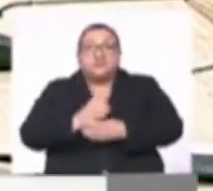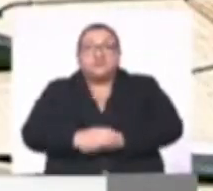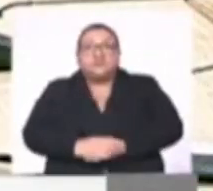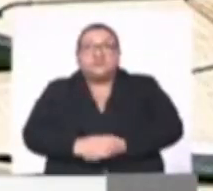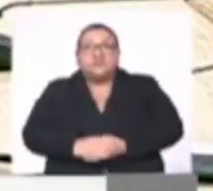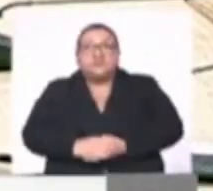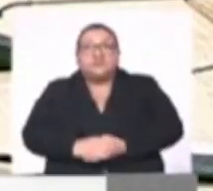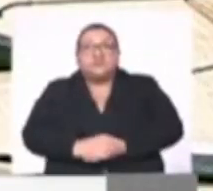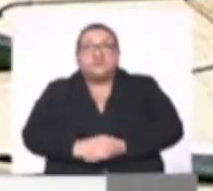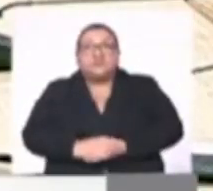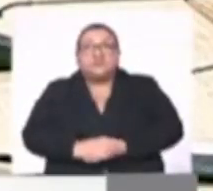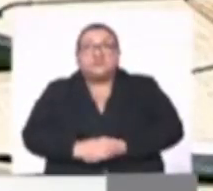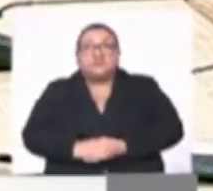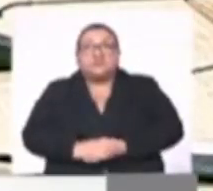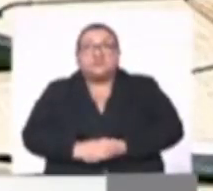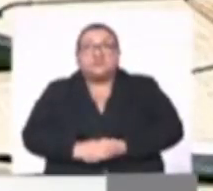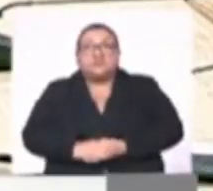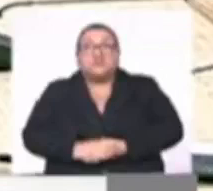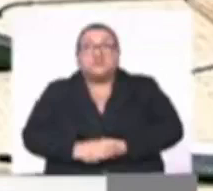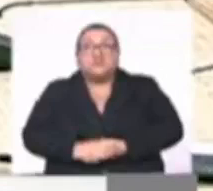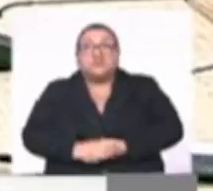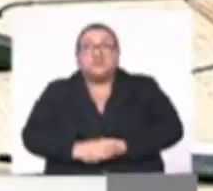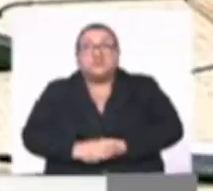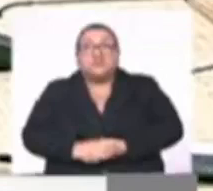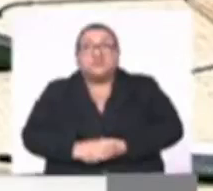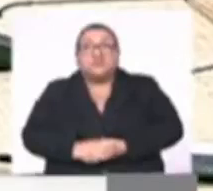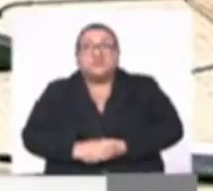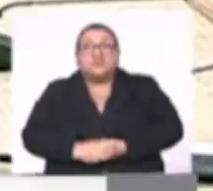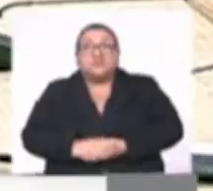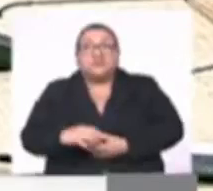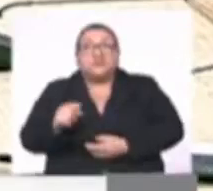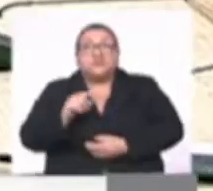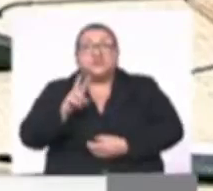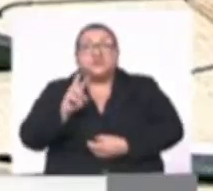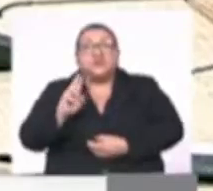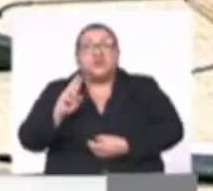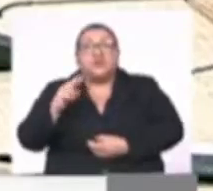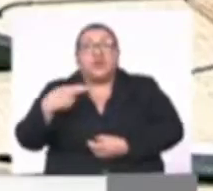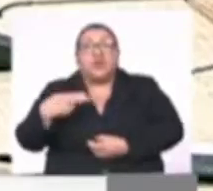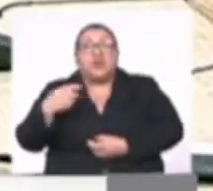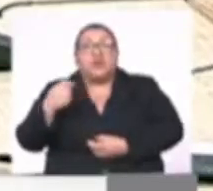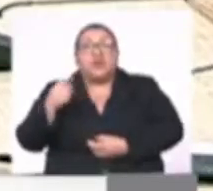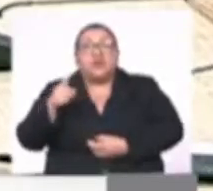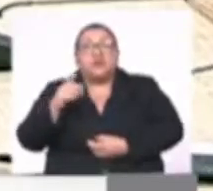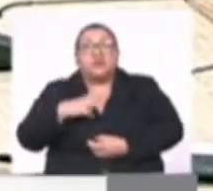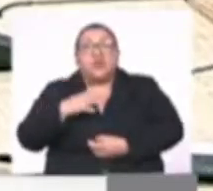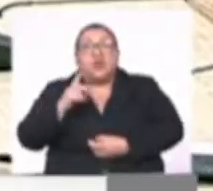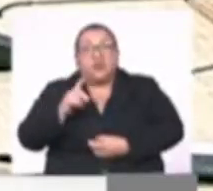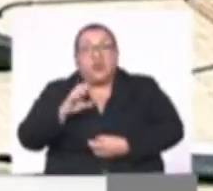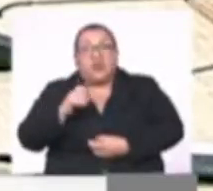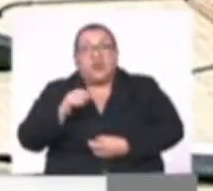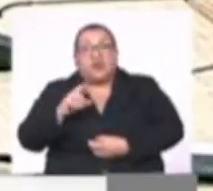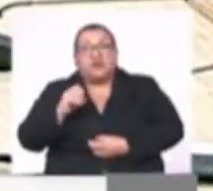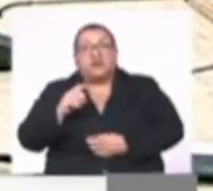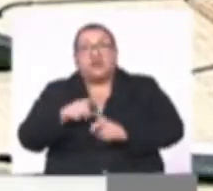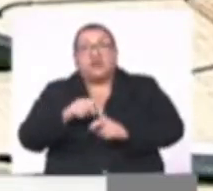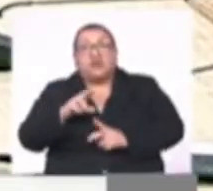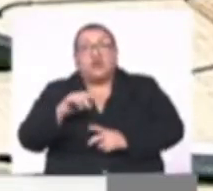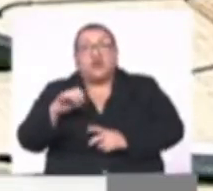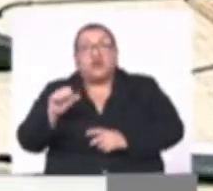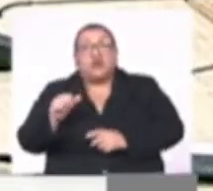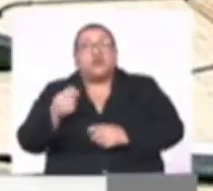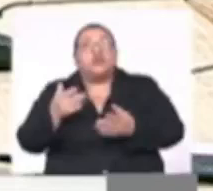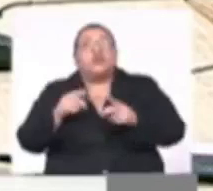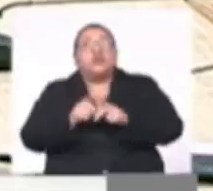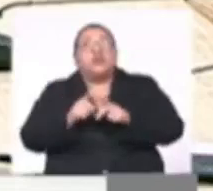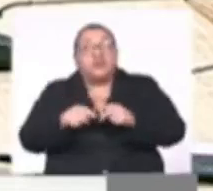y Tecnología, no en Palacio Legislativo, sino en el edificio Víctor Raúl de la Torre, en la Sala 1, Carlos Torres y Torres Lara, en donde